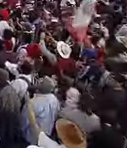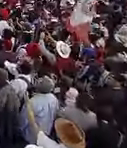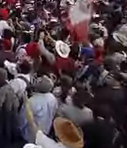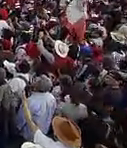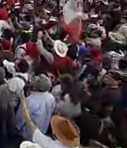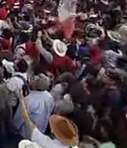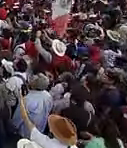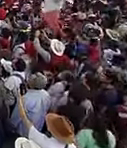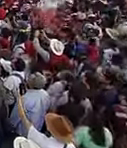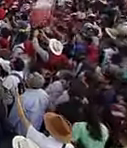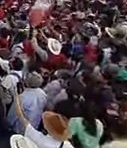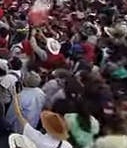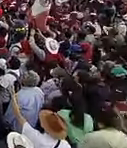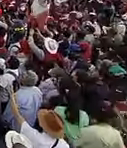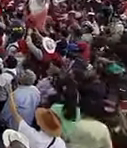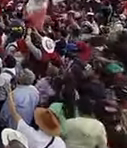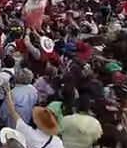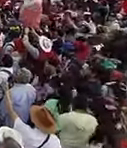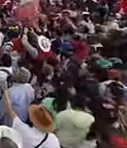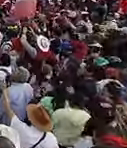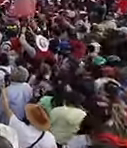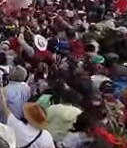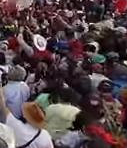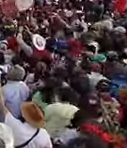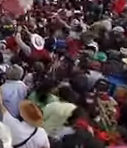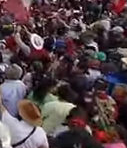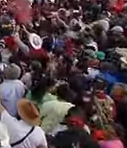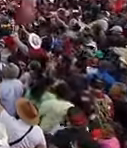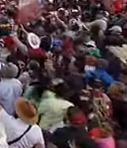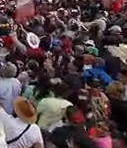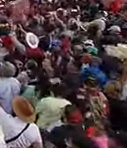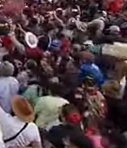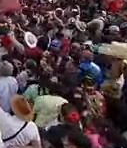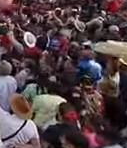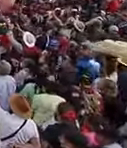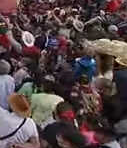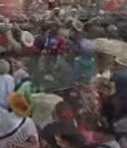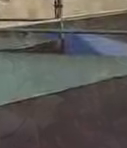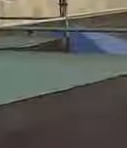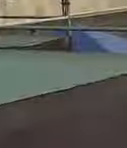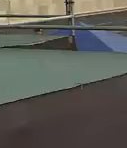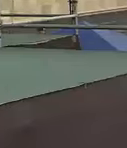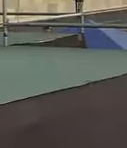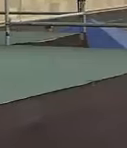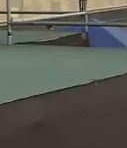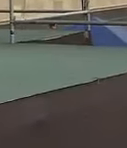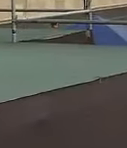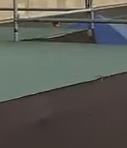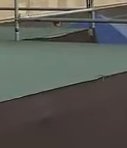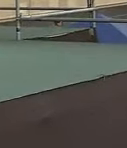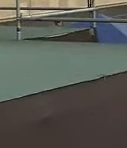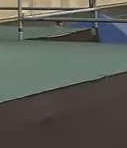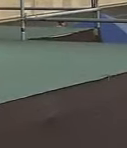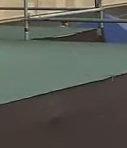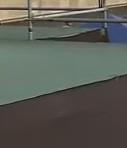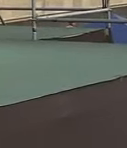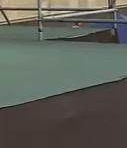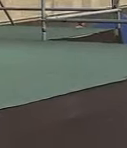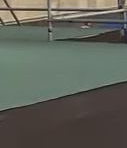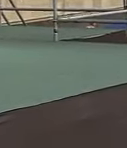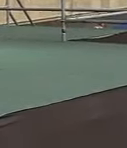Esta conmemoración, queremos pedirles a todos los asistentes que nos pongamos de pie y guardemos un minuto